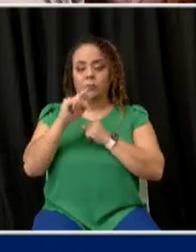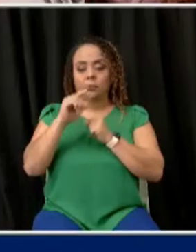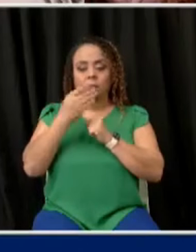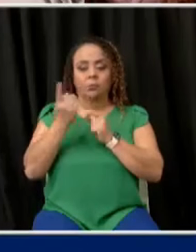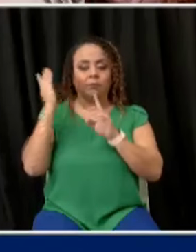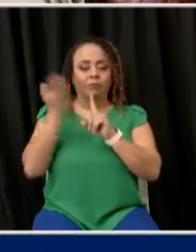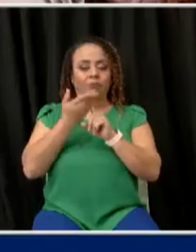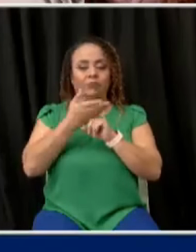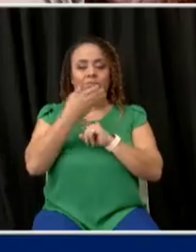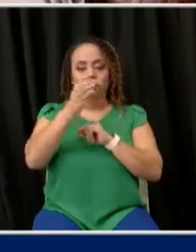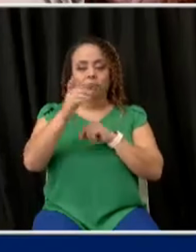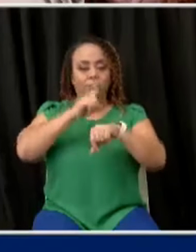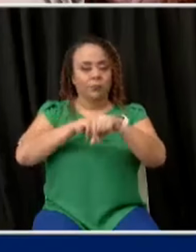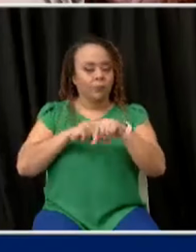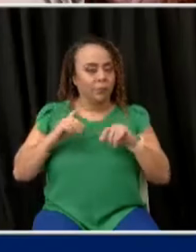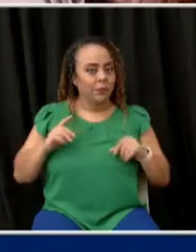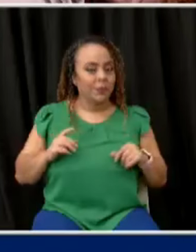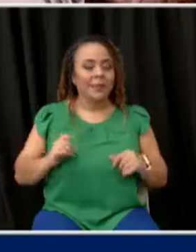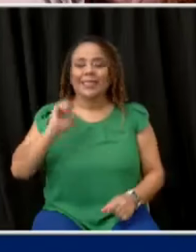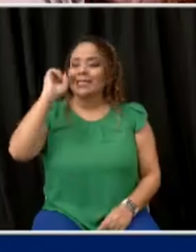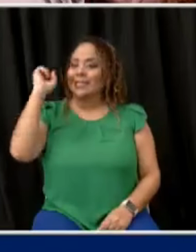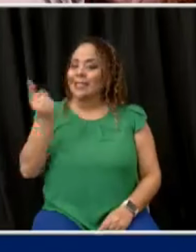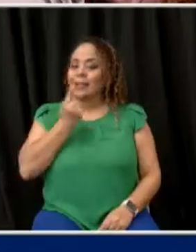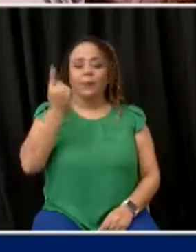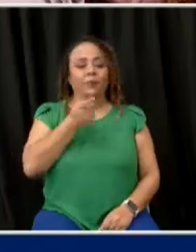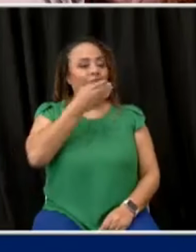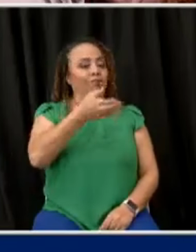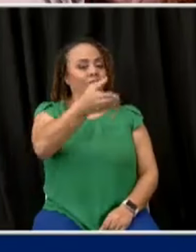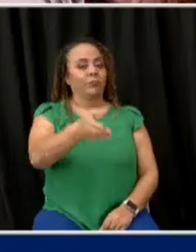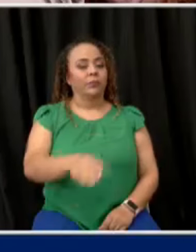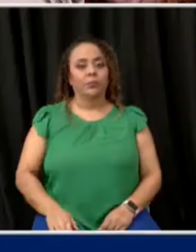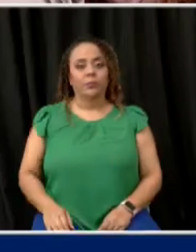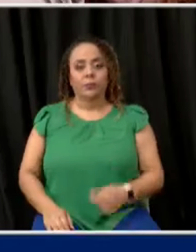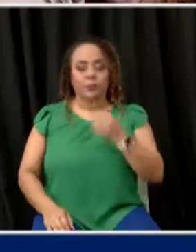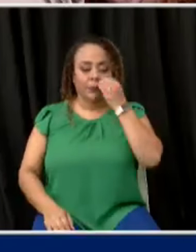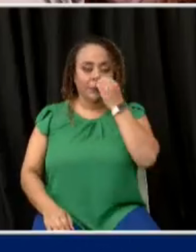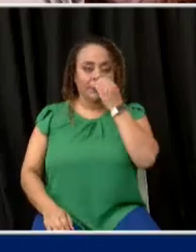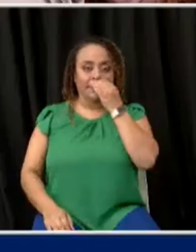en el momento, siempre lo más recomendable es recurrir al